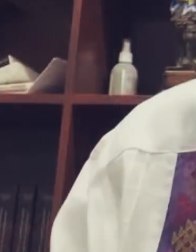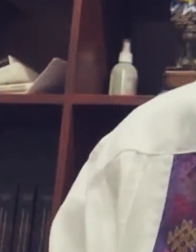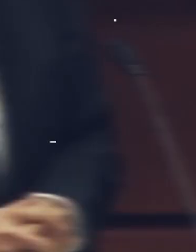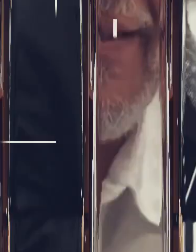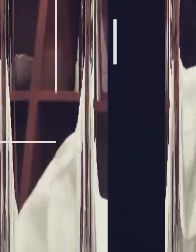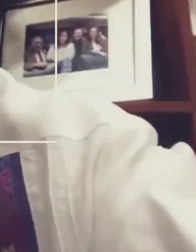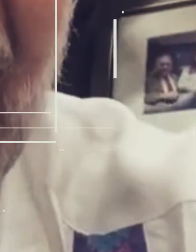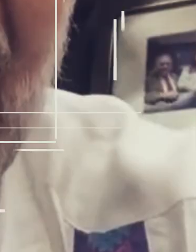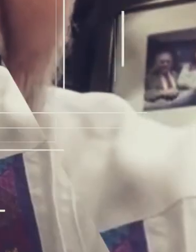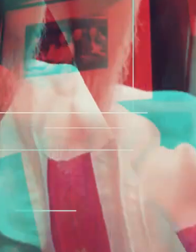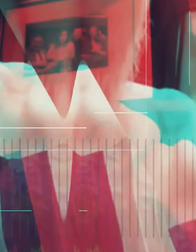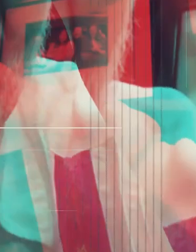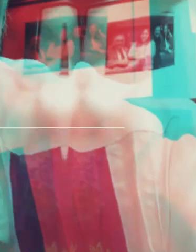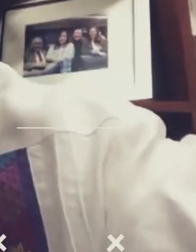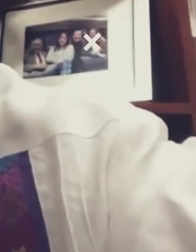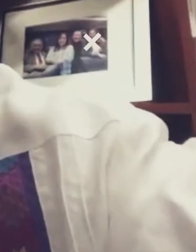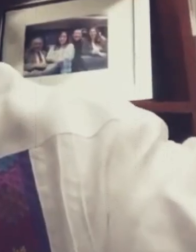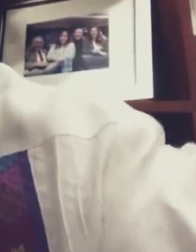Canal 14.